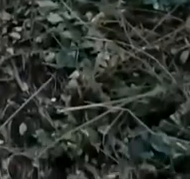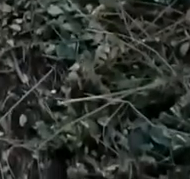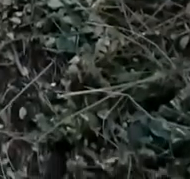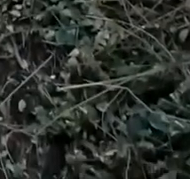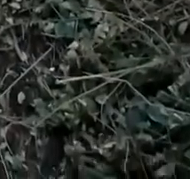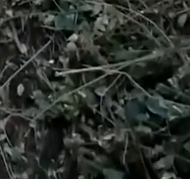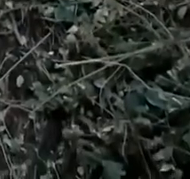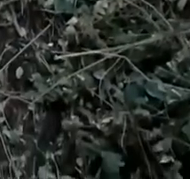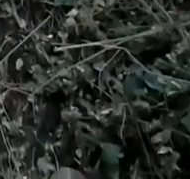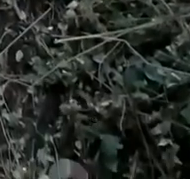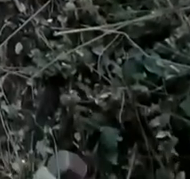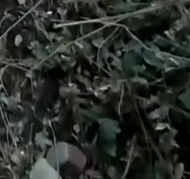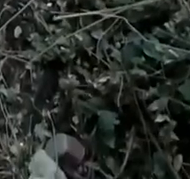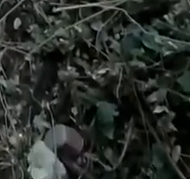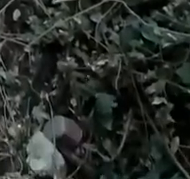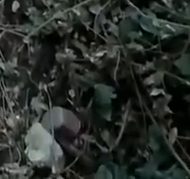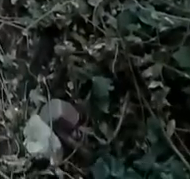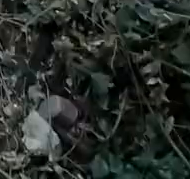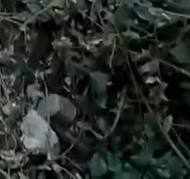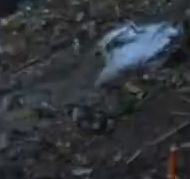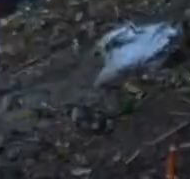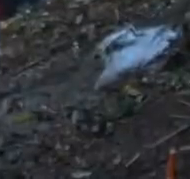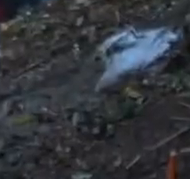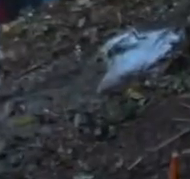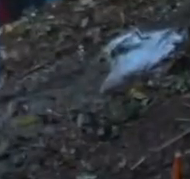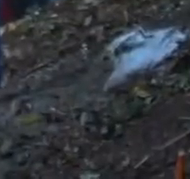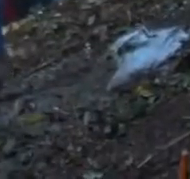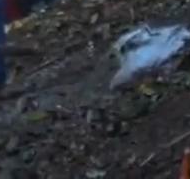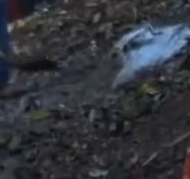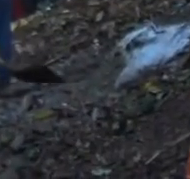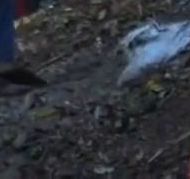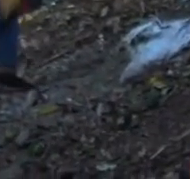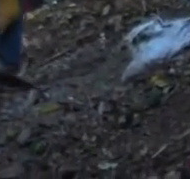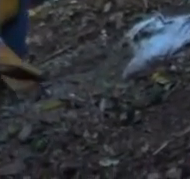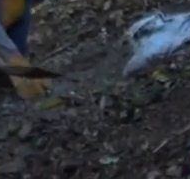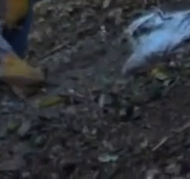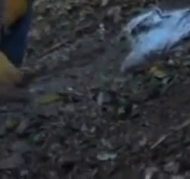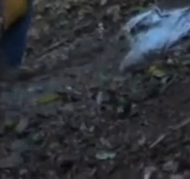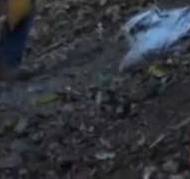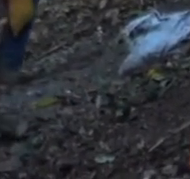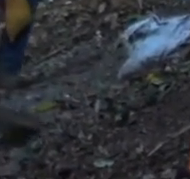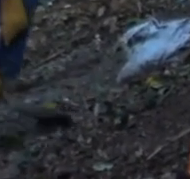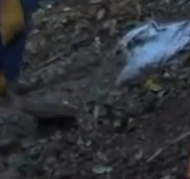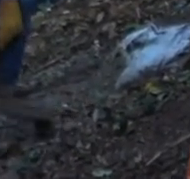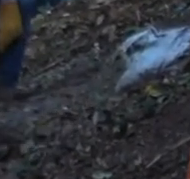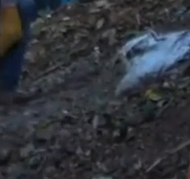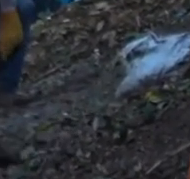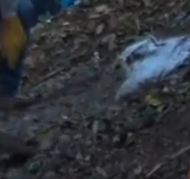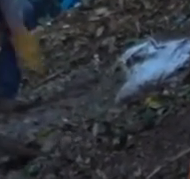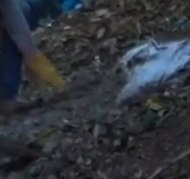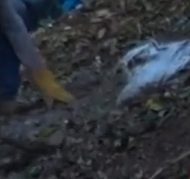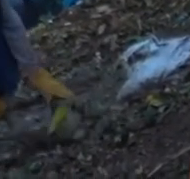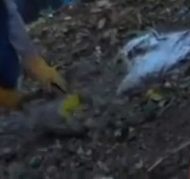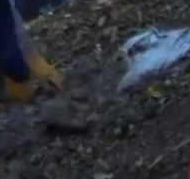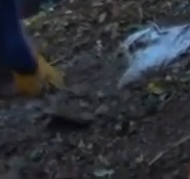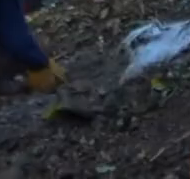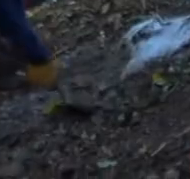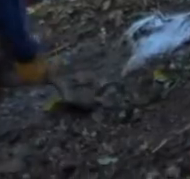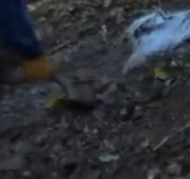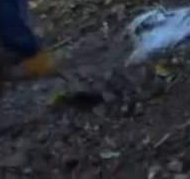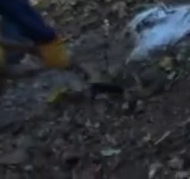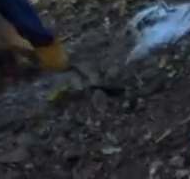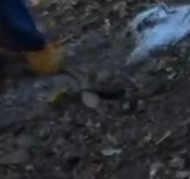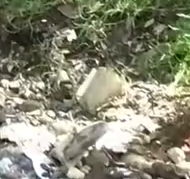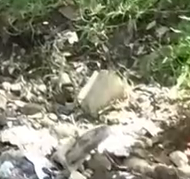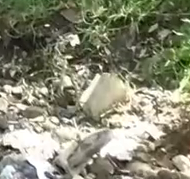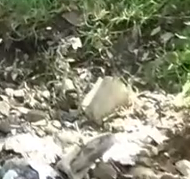la contaminación, y en la parte baja pues rescatar como espacio público la zona de Coyoacán. Entonces, en este trabajo se